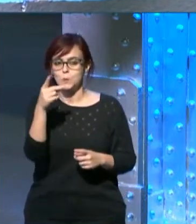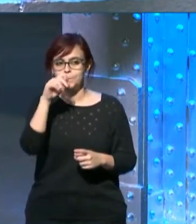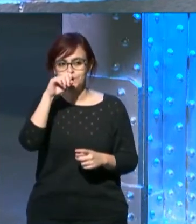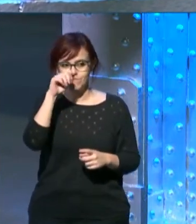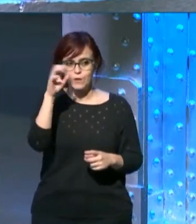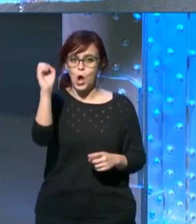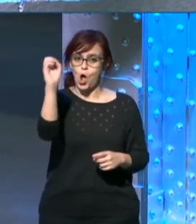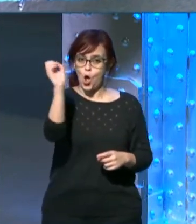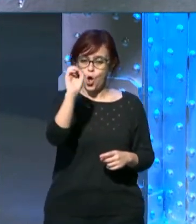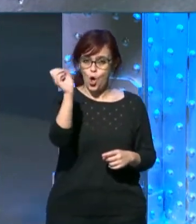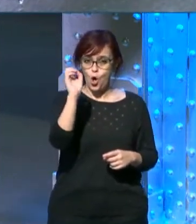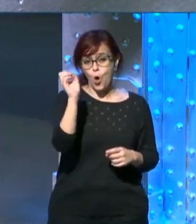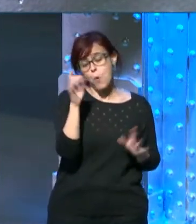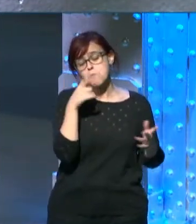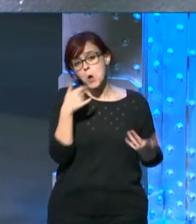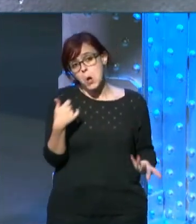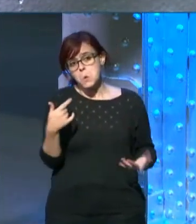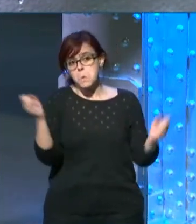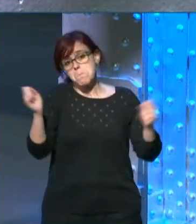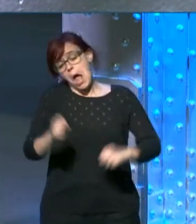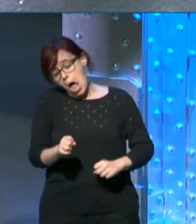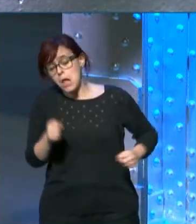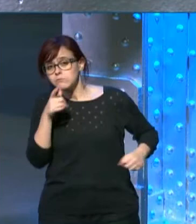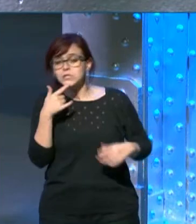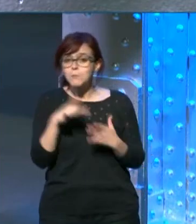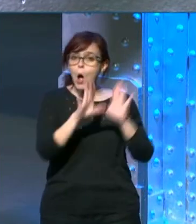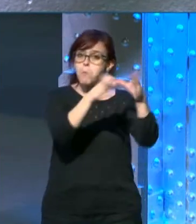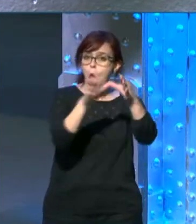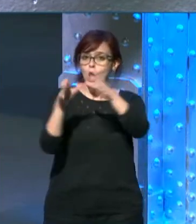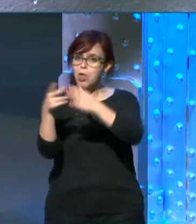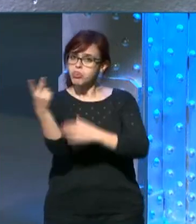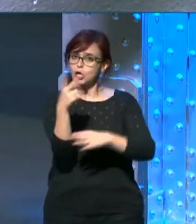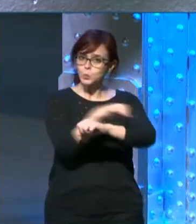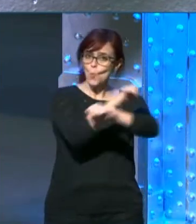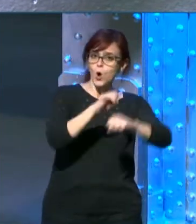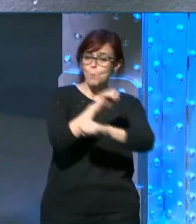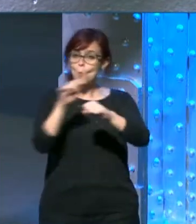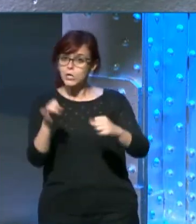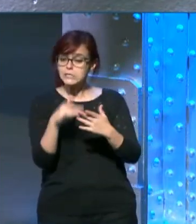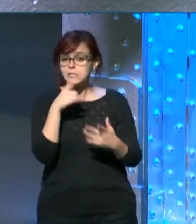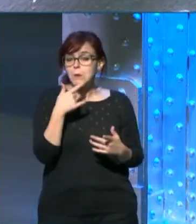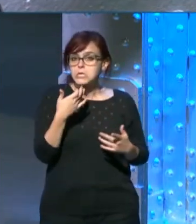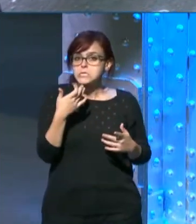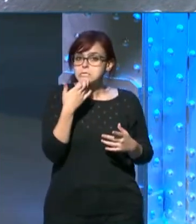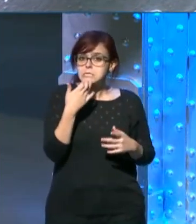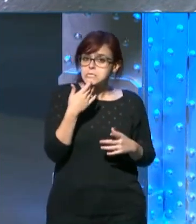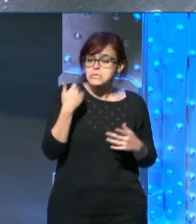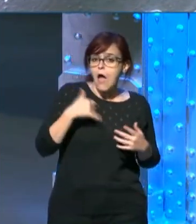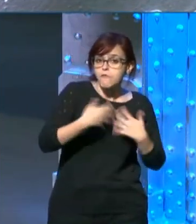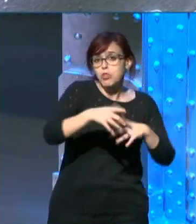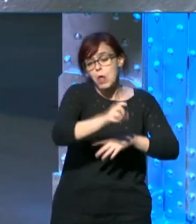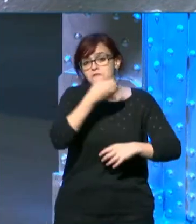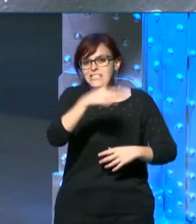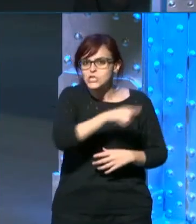El grupo de los no me viene mal, si me da tiempo, tengo los otros 2 bloques implementados, pues fenomenal. Y si no, pues ya está, pues los dejo estar. Y luego hay un grupo